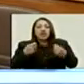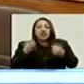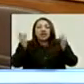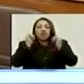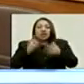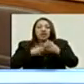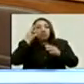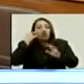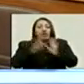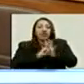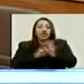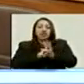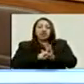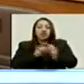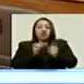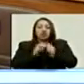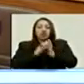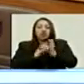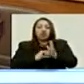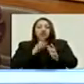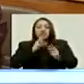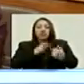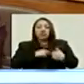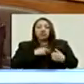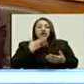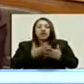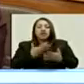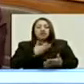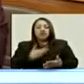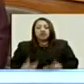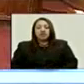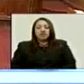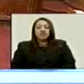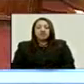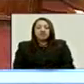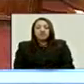identidad que por derecho y constitucionalmente les corresponde. Muchas gracias, señora presidenta.